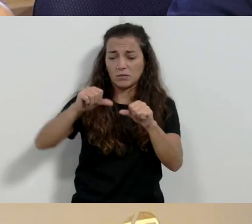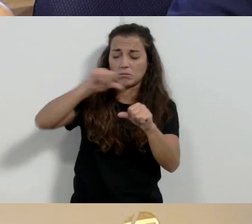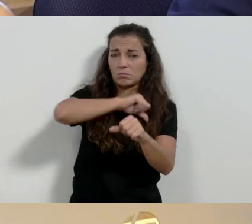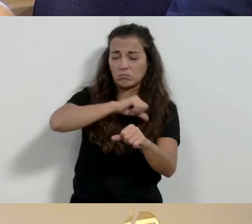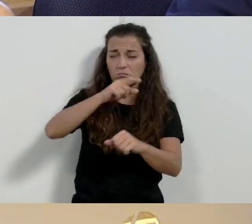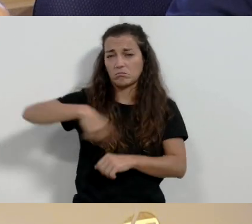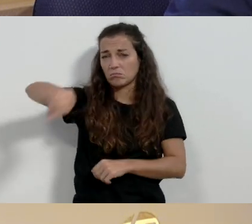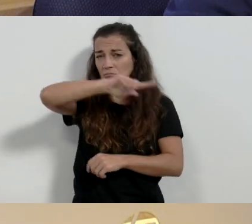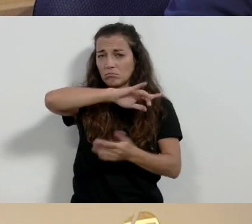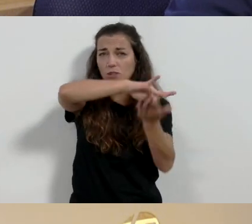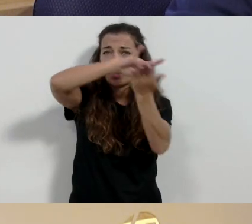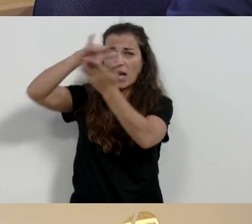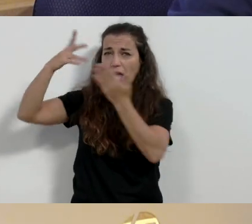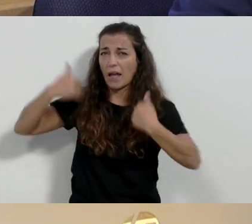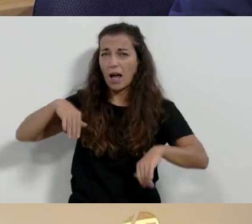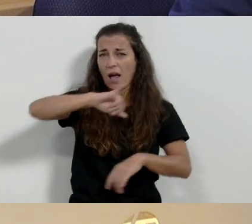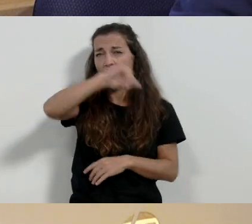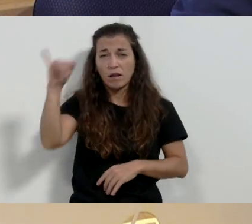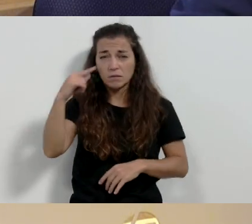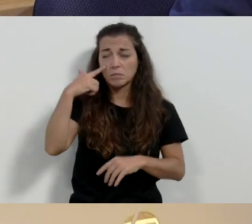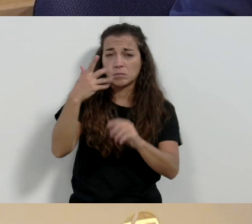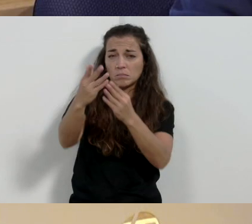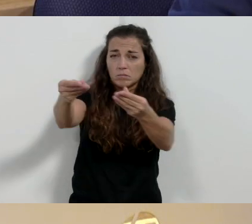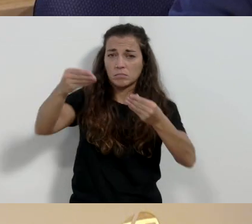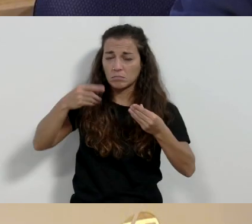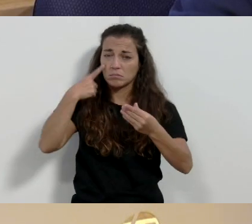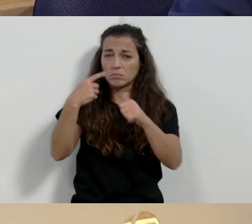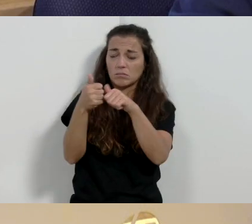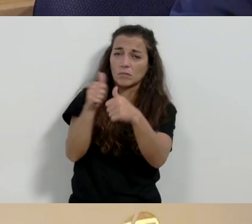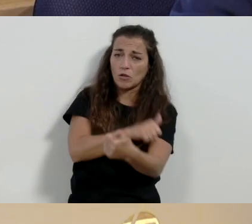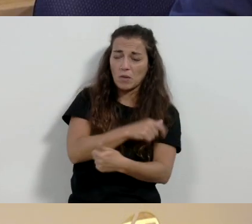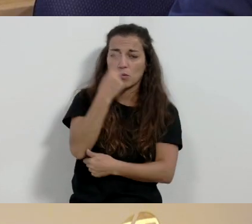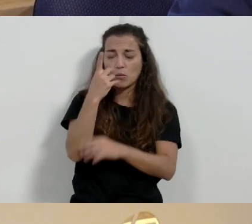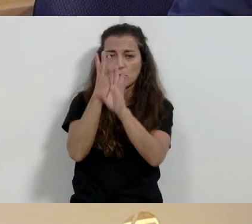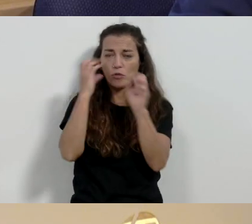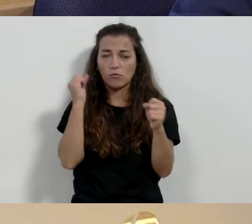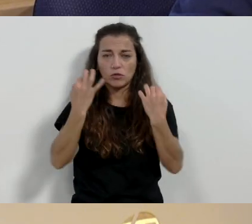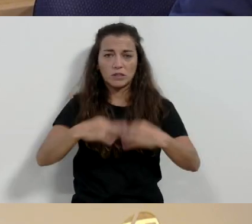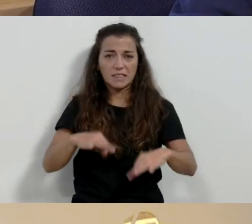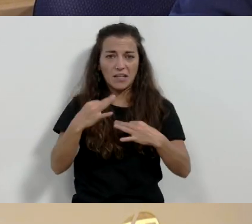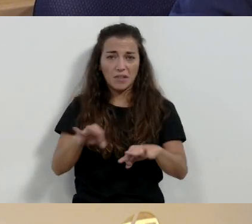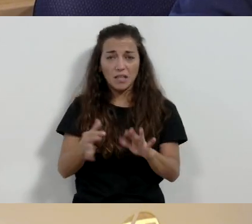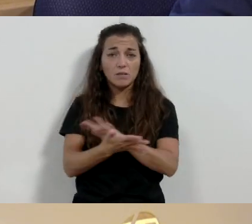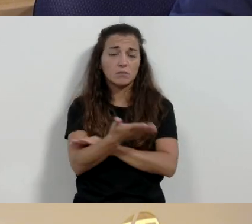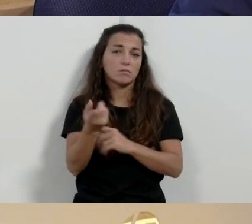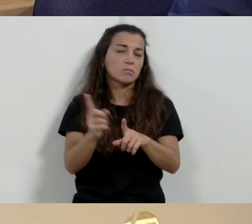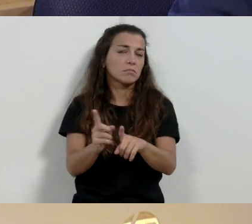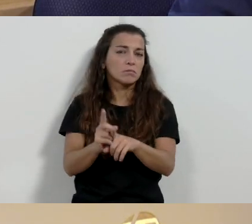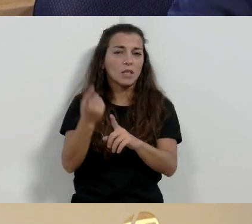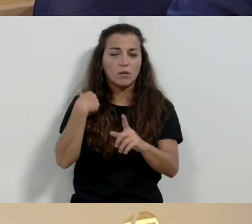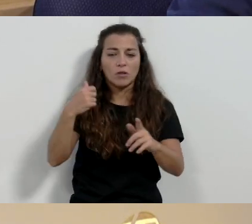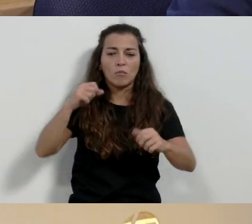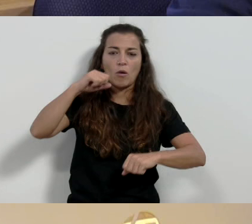ellos pues podemos conseguir un protocolo sencillo que no ocasione tampoco mucho trastorno en cuanto a su llevanza en el Ayuntamiento de Ciudad